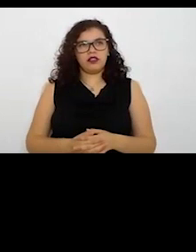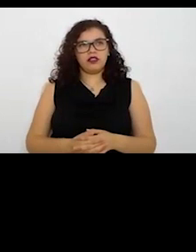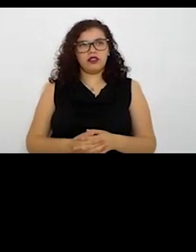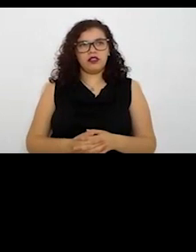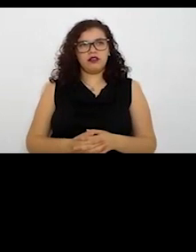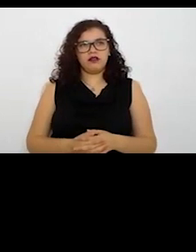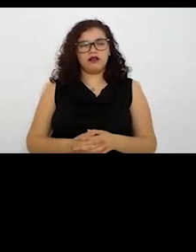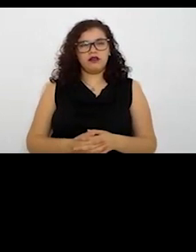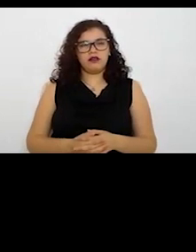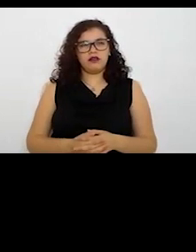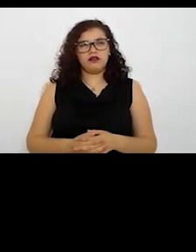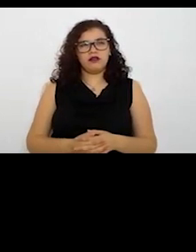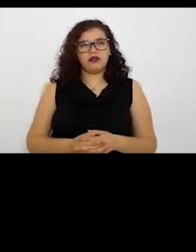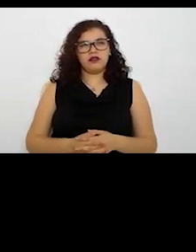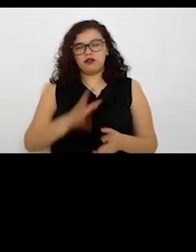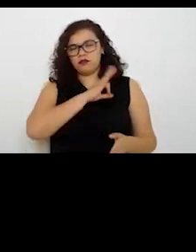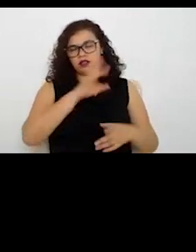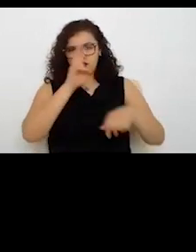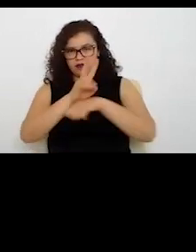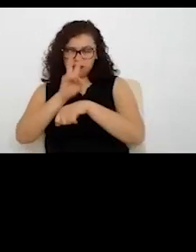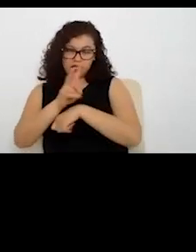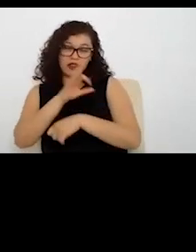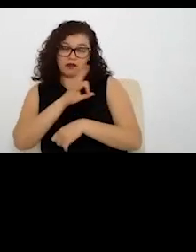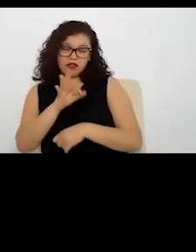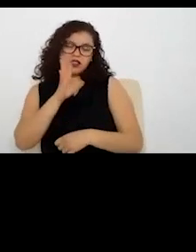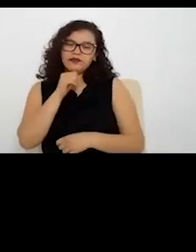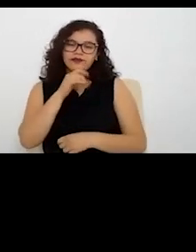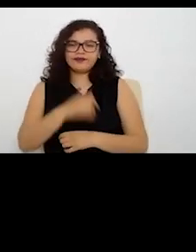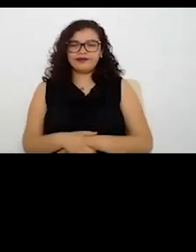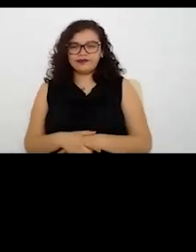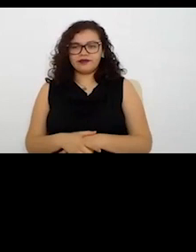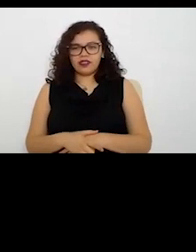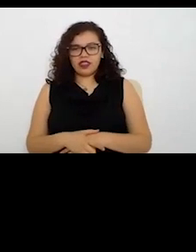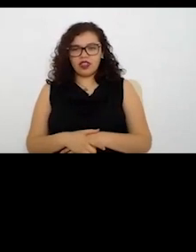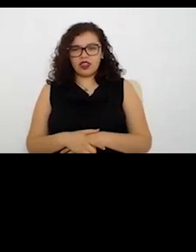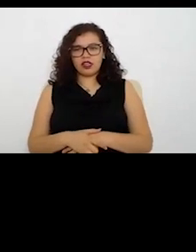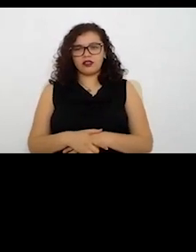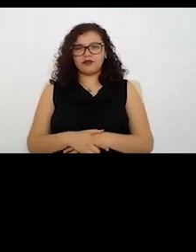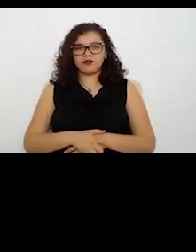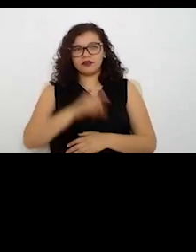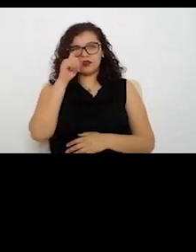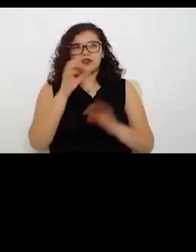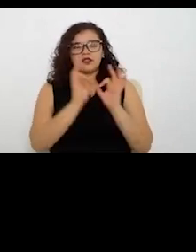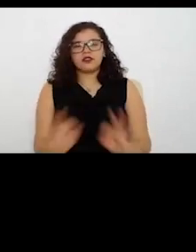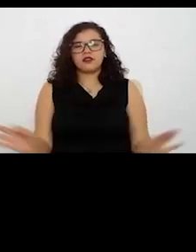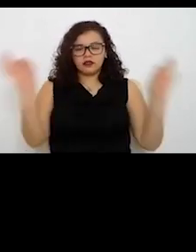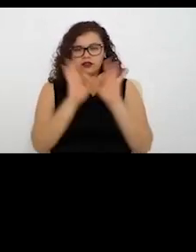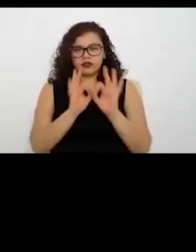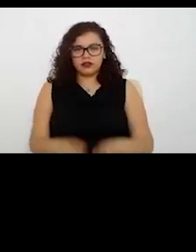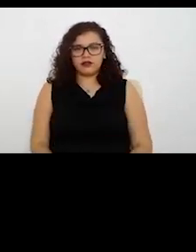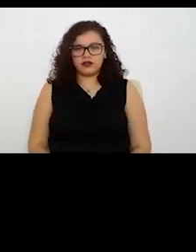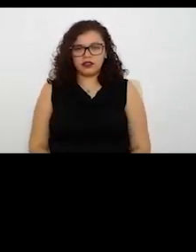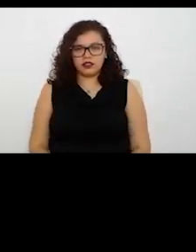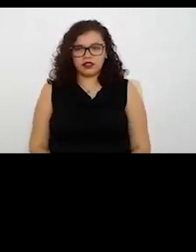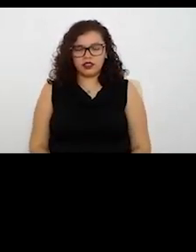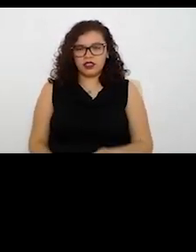no vigilar estas disposiciones. También es importante que no se requiere la presencia